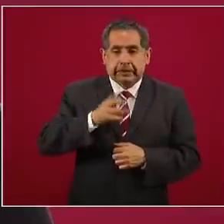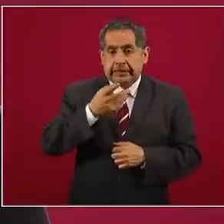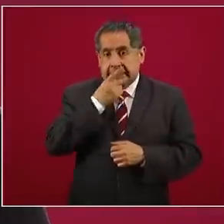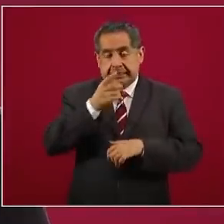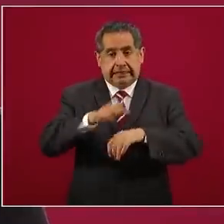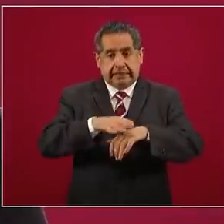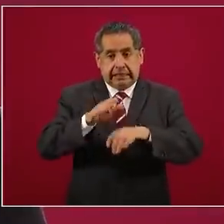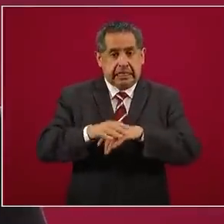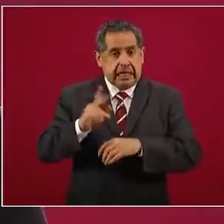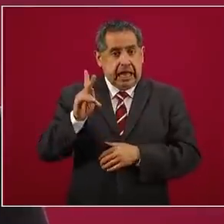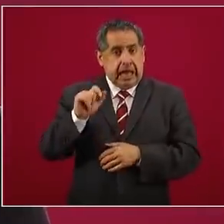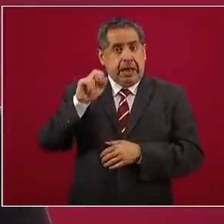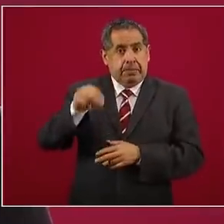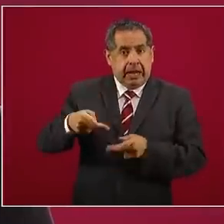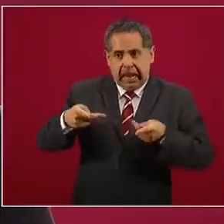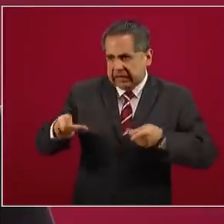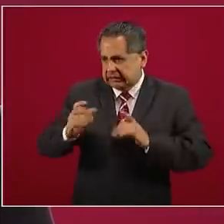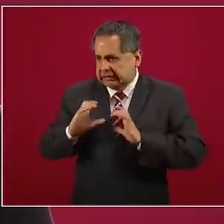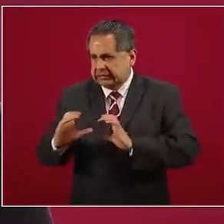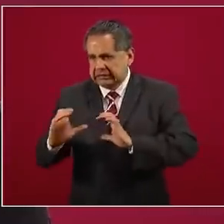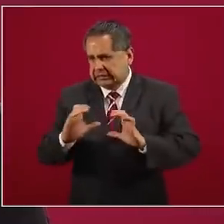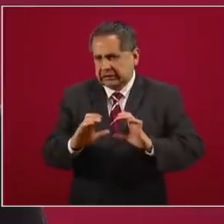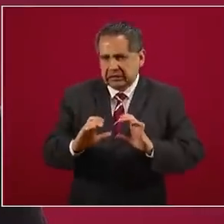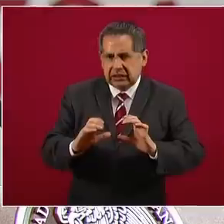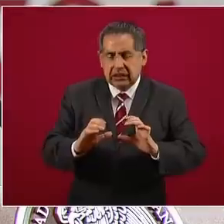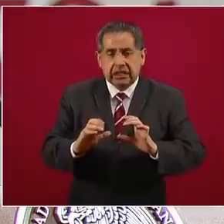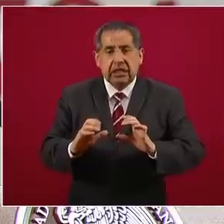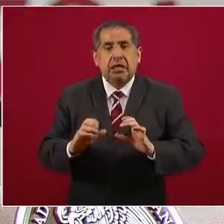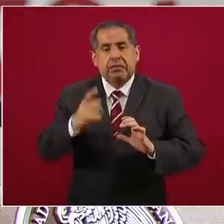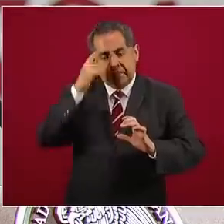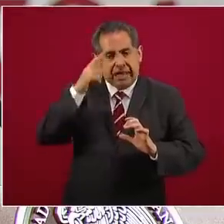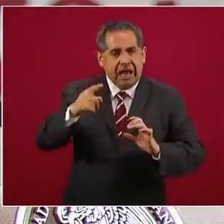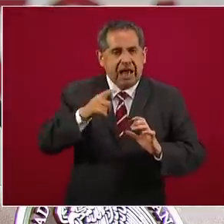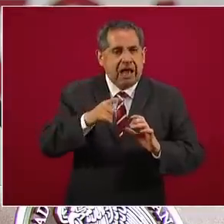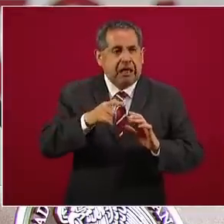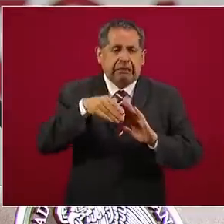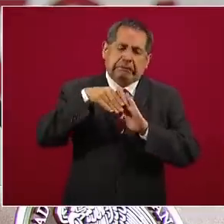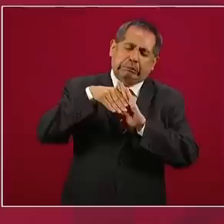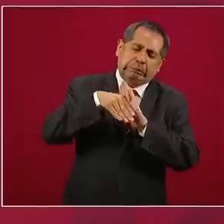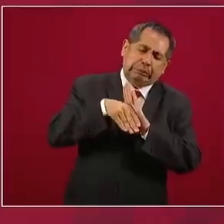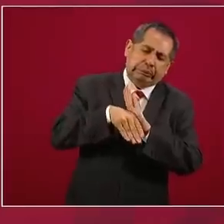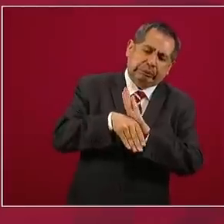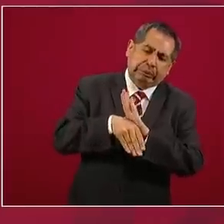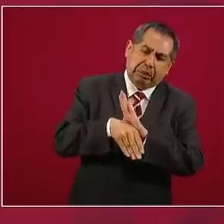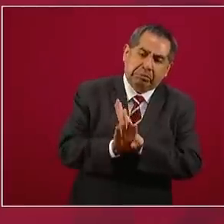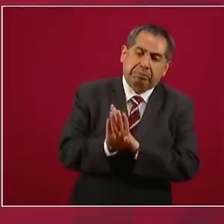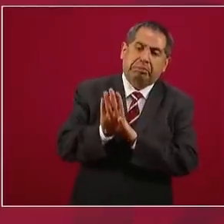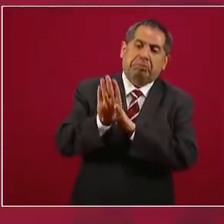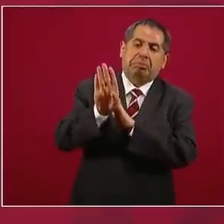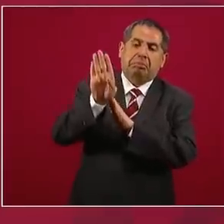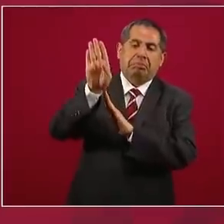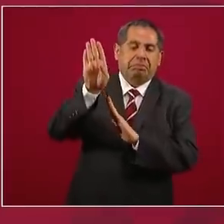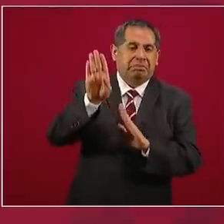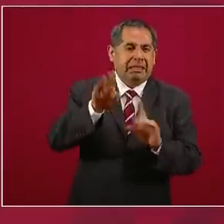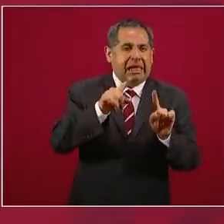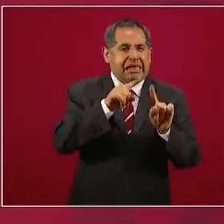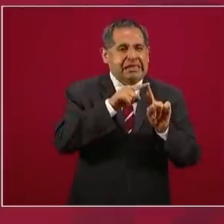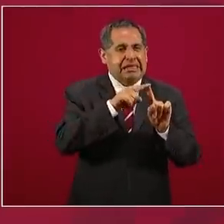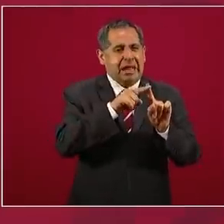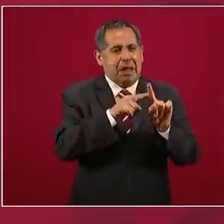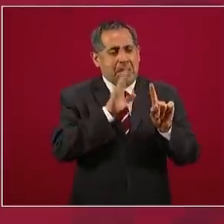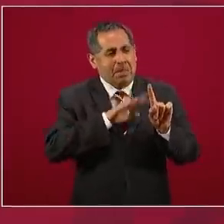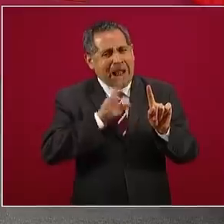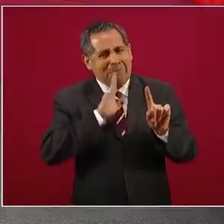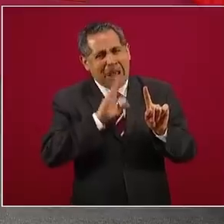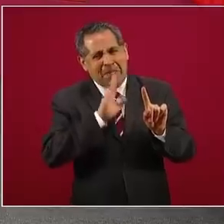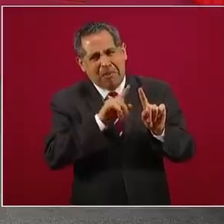con esa estrategia que estamos aplicando, va a ser V. ¿Sí? Vamos a caer, ya tocamos fondo y